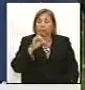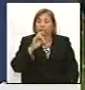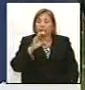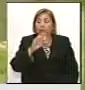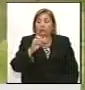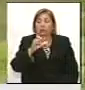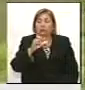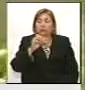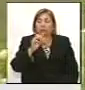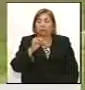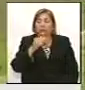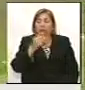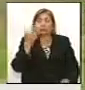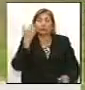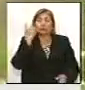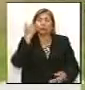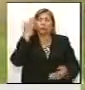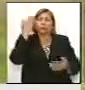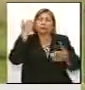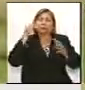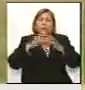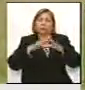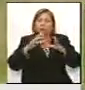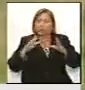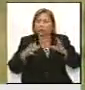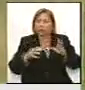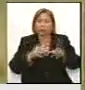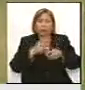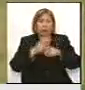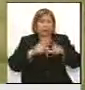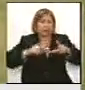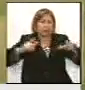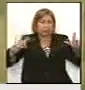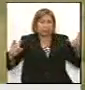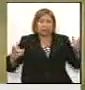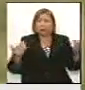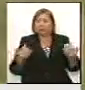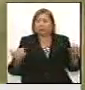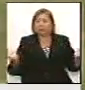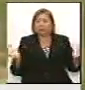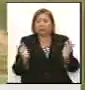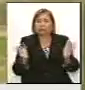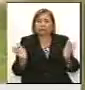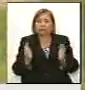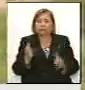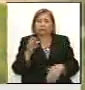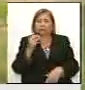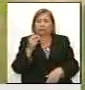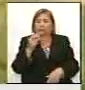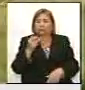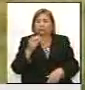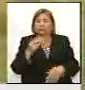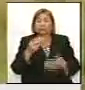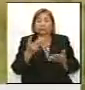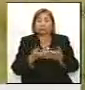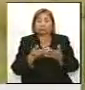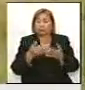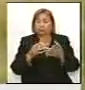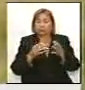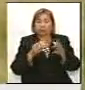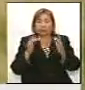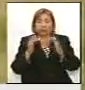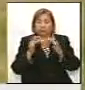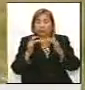Huacaloma, que antes tenía una extensión de 21 hectáreas. Ahora se redujo a 12. A través de un